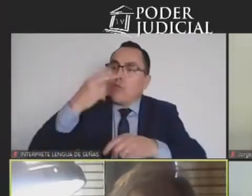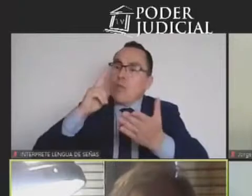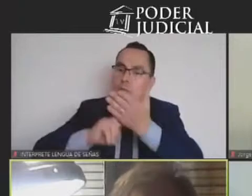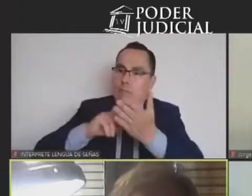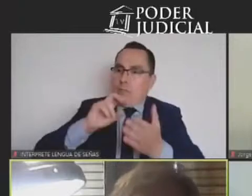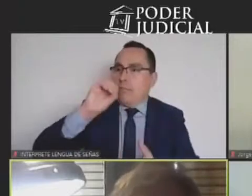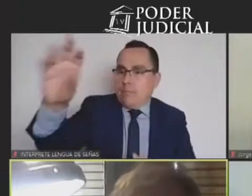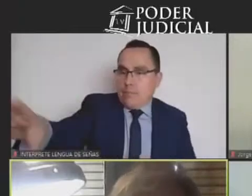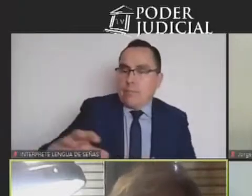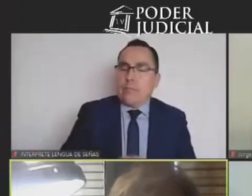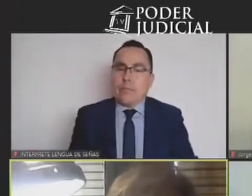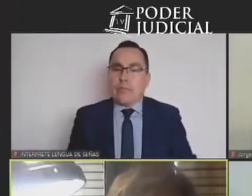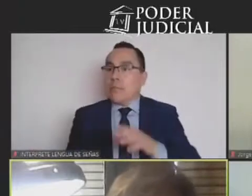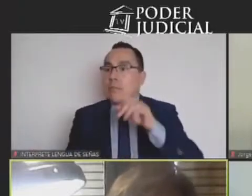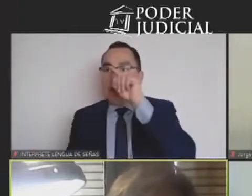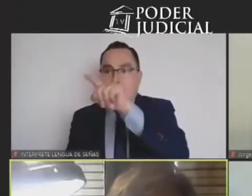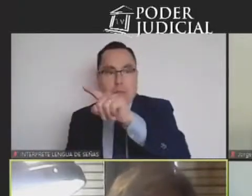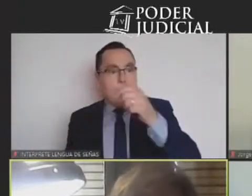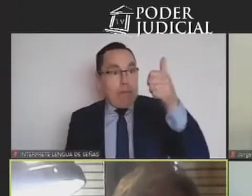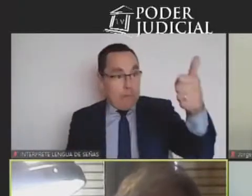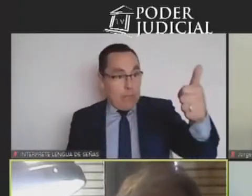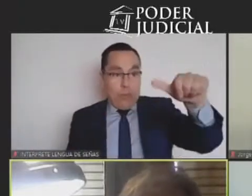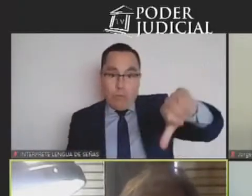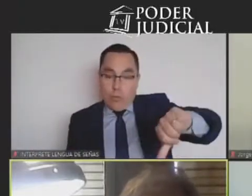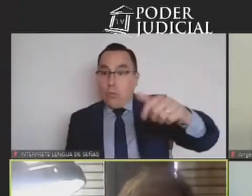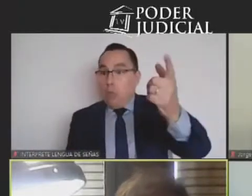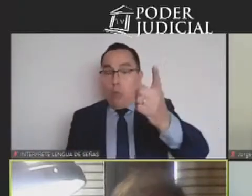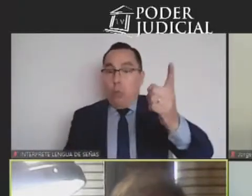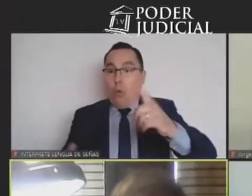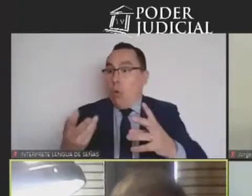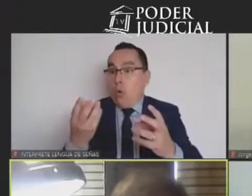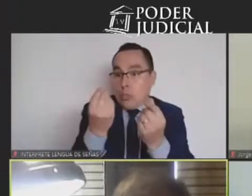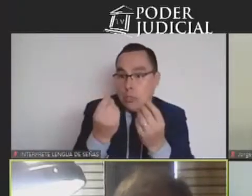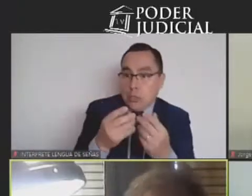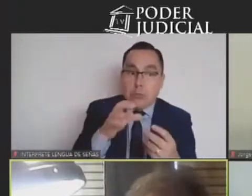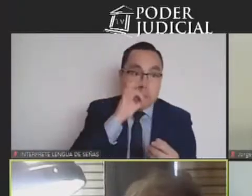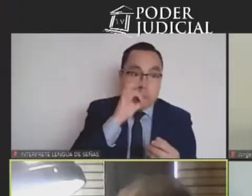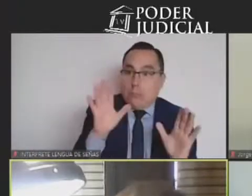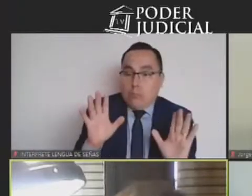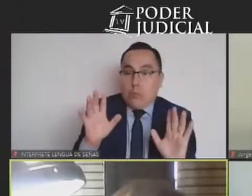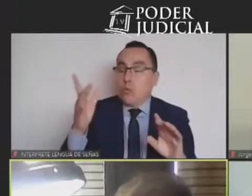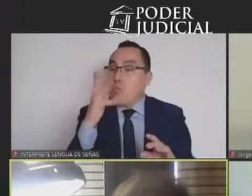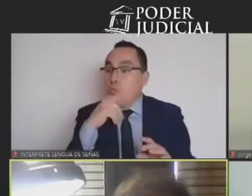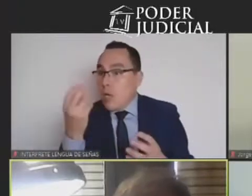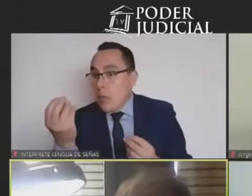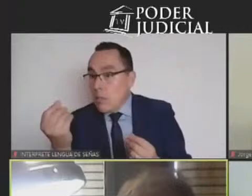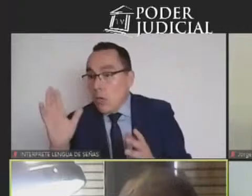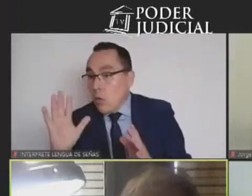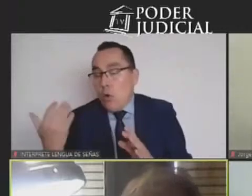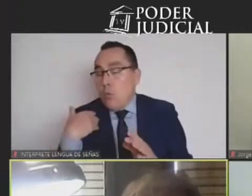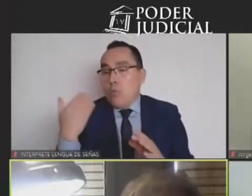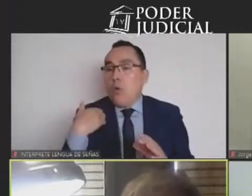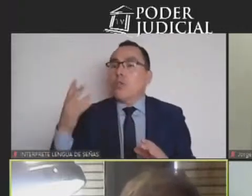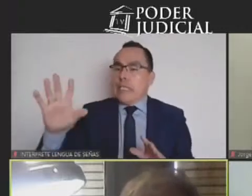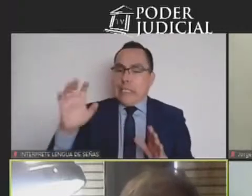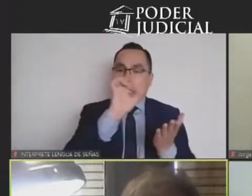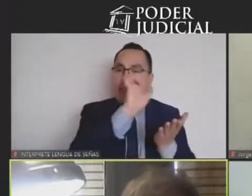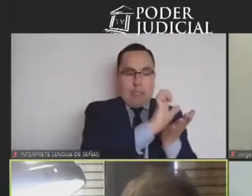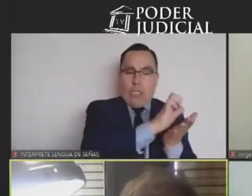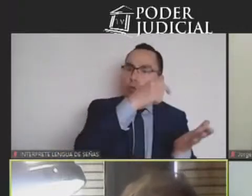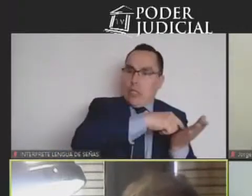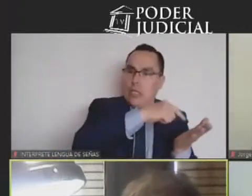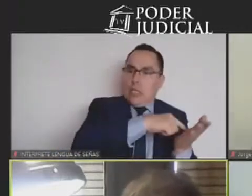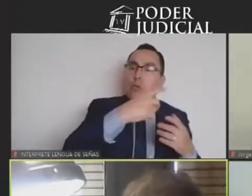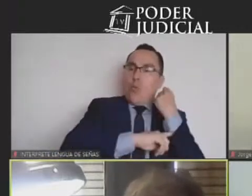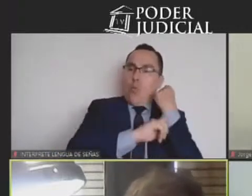jurídica tenga o no tenga bienes, ¿ya? Y que por lo tanto el Estado tendrá que proporcionársela a través de los canales que existen, ¿no es cierto? A